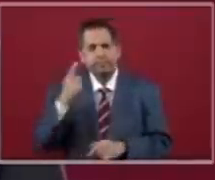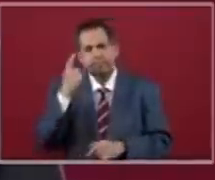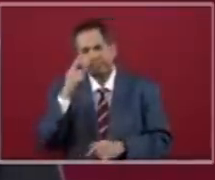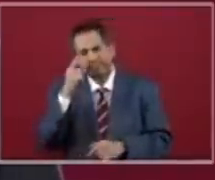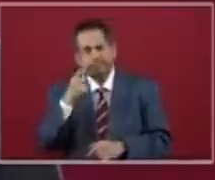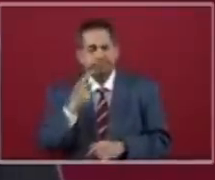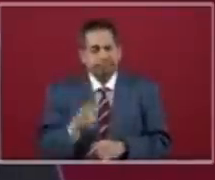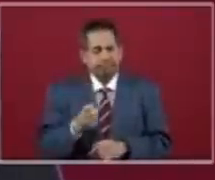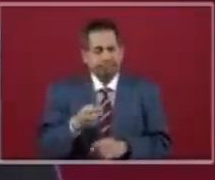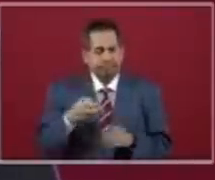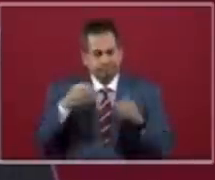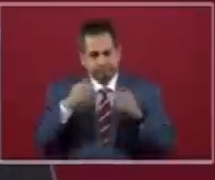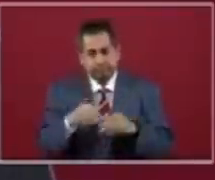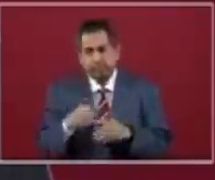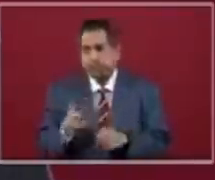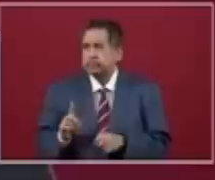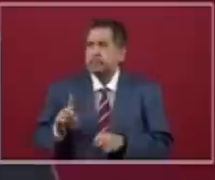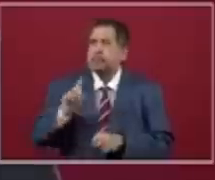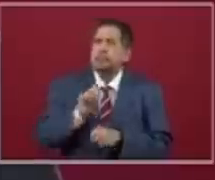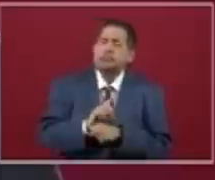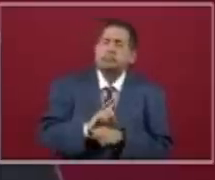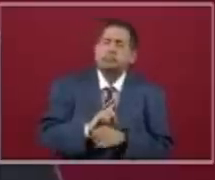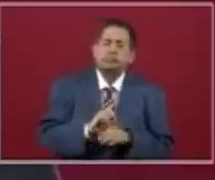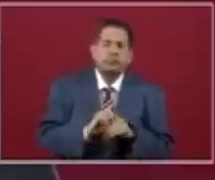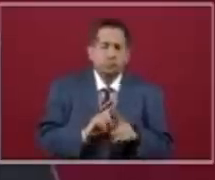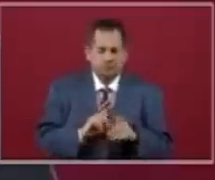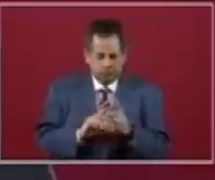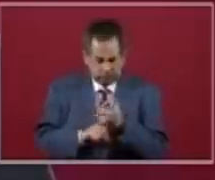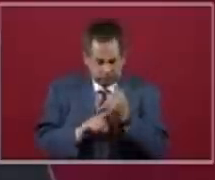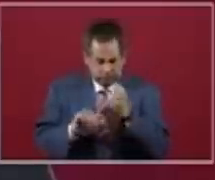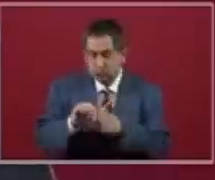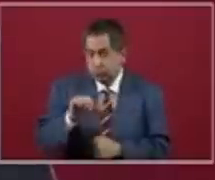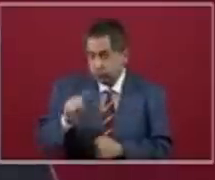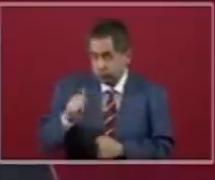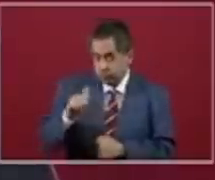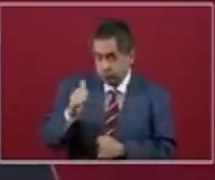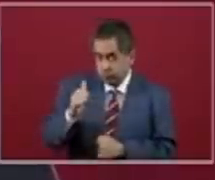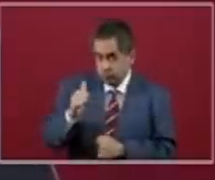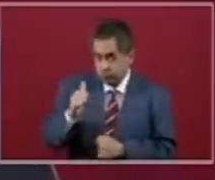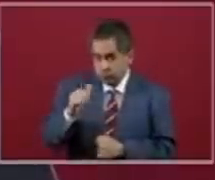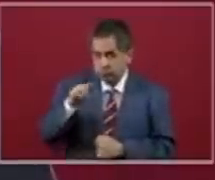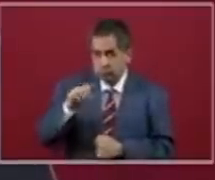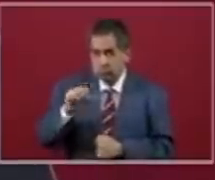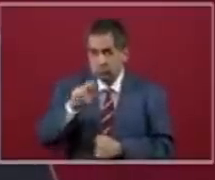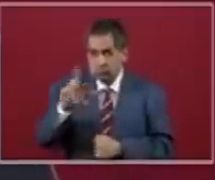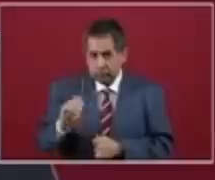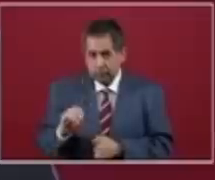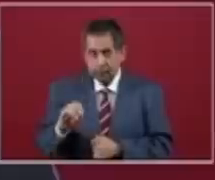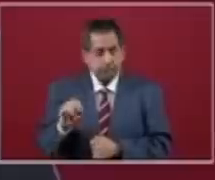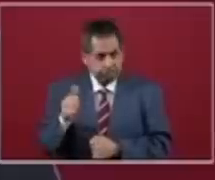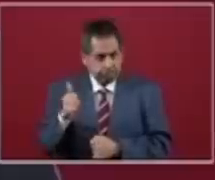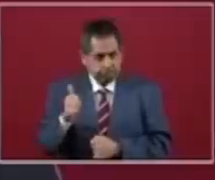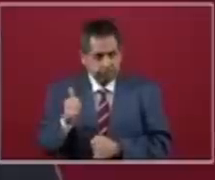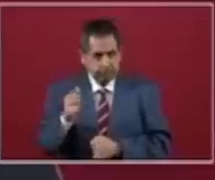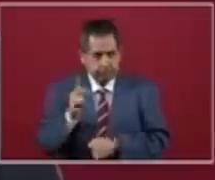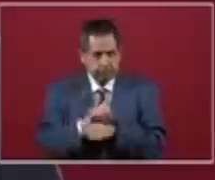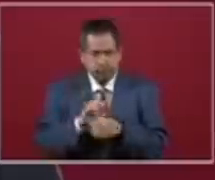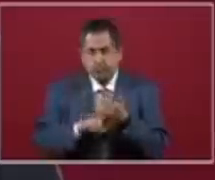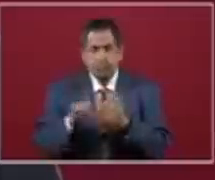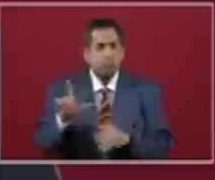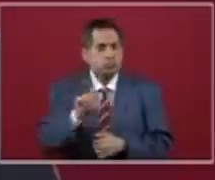para este caso. El día 11 de marzo, que es